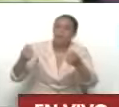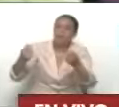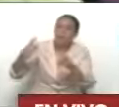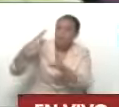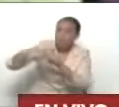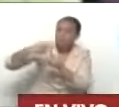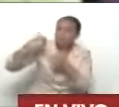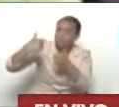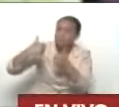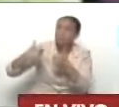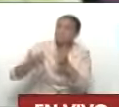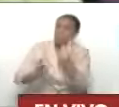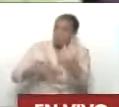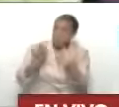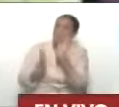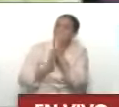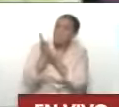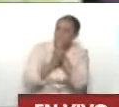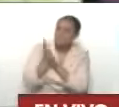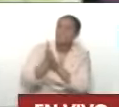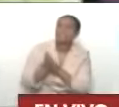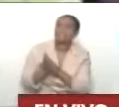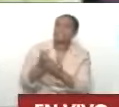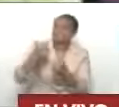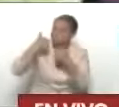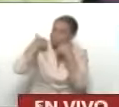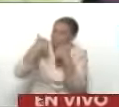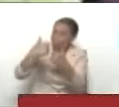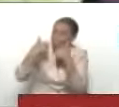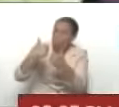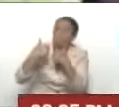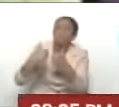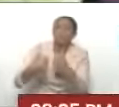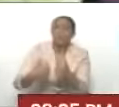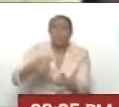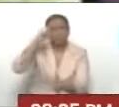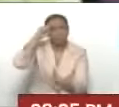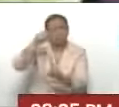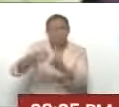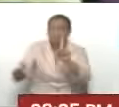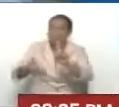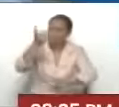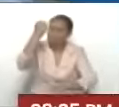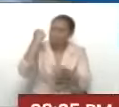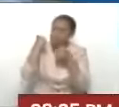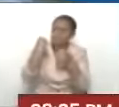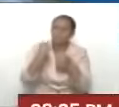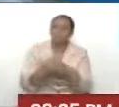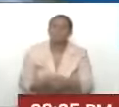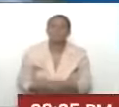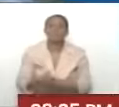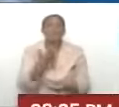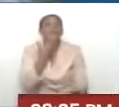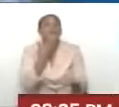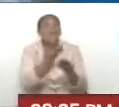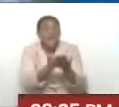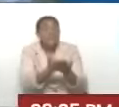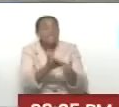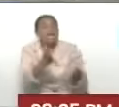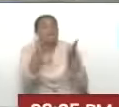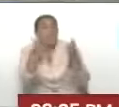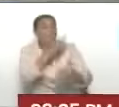emprender y lograr todo lo que nosotros nos propongamos. Bueno, yo le doy gracias a ustedes por creer